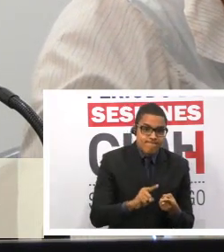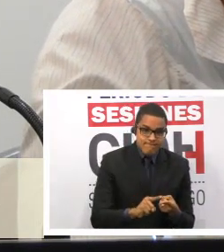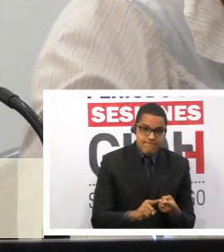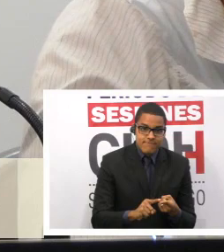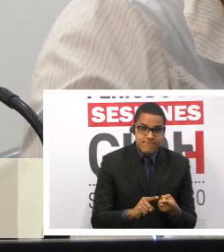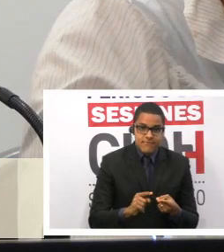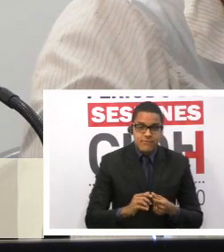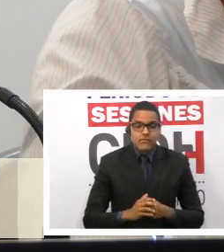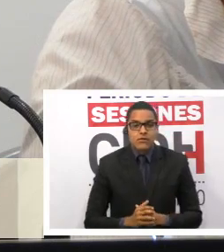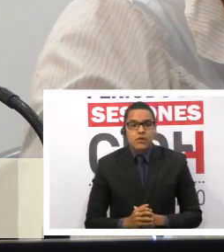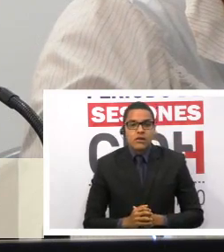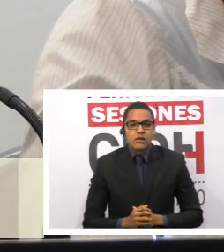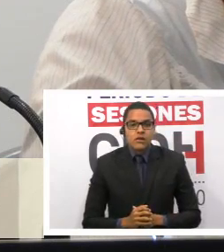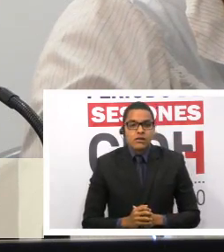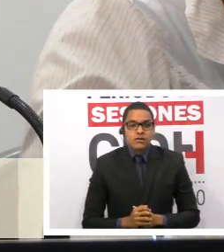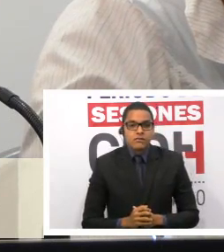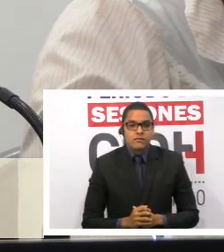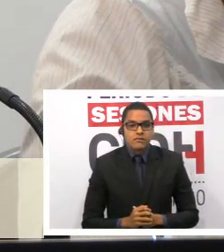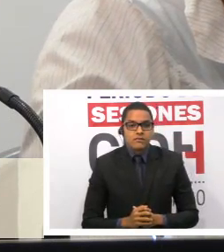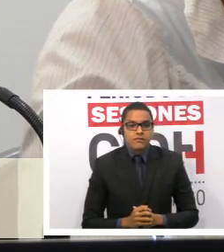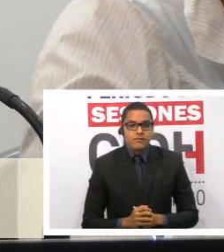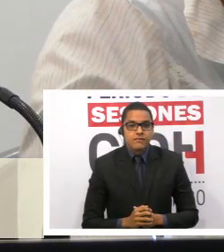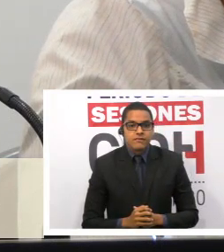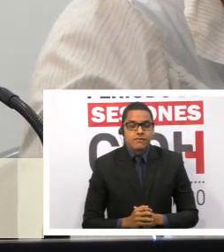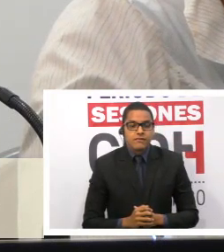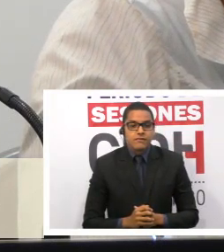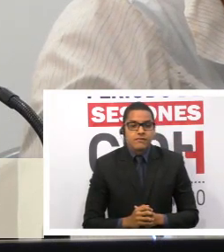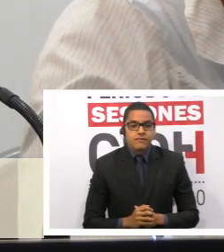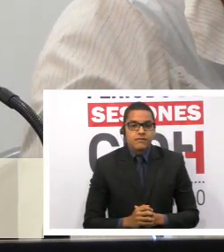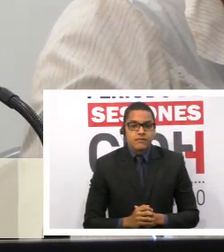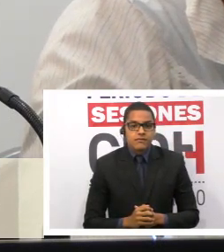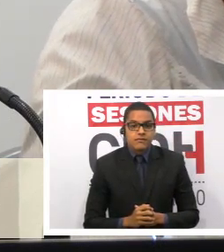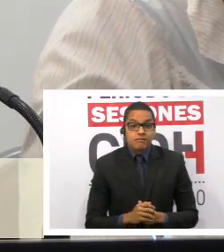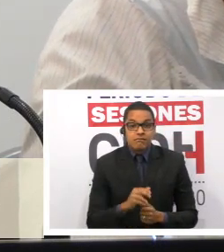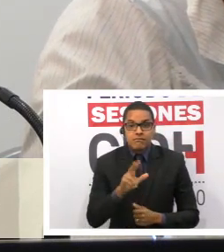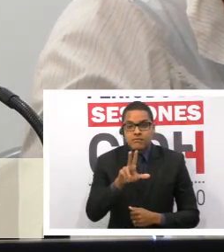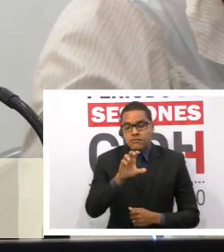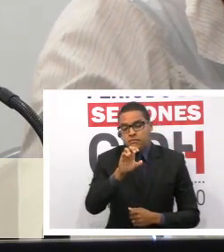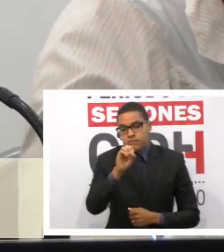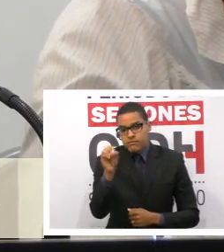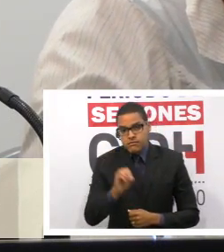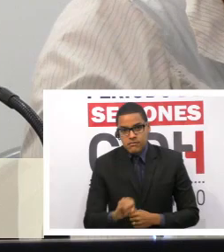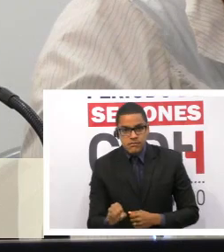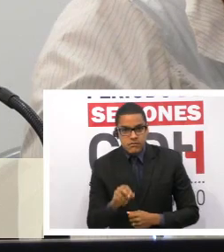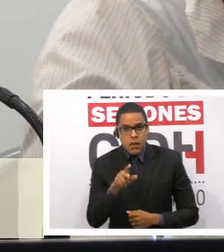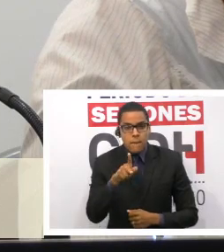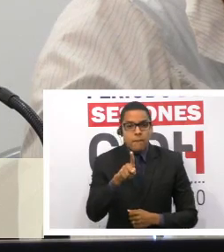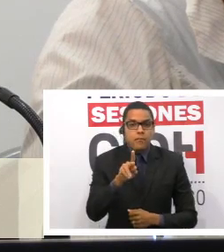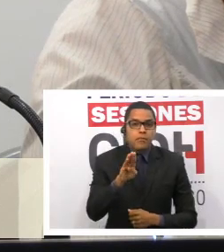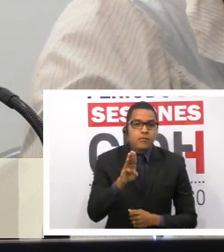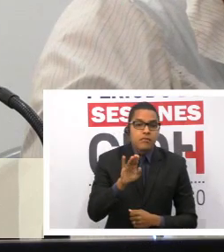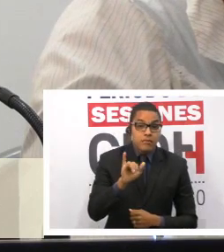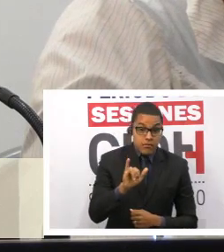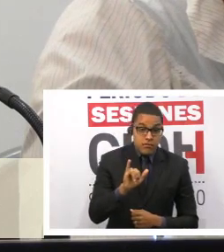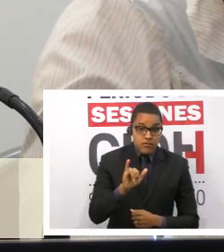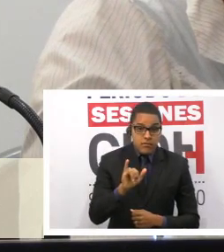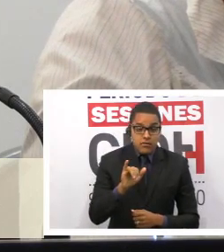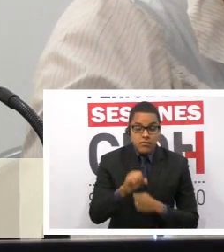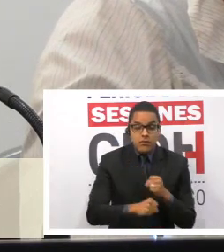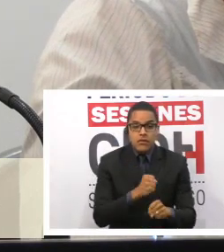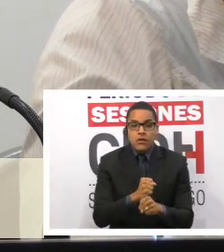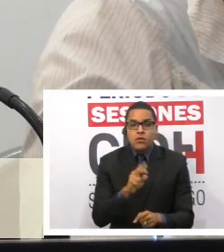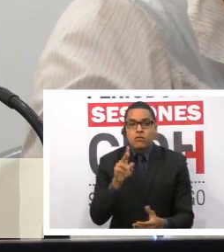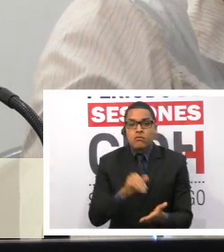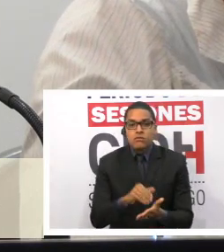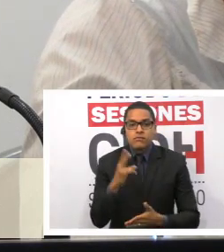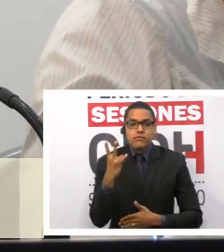actividades éstas han alcanzado más del 3% del pbi en 2017 algunos ejemplos son la exención del pago de